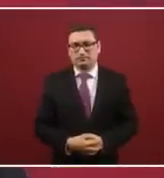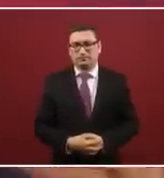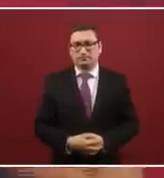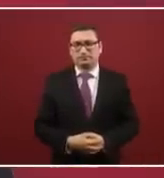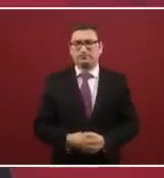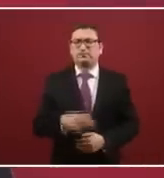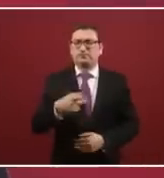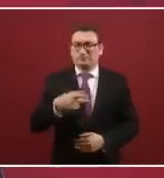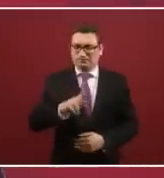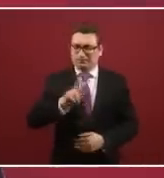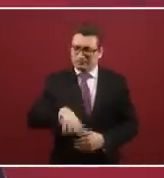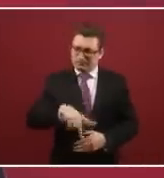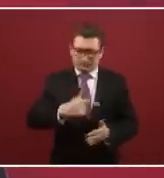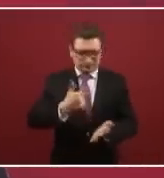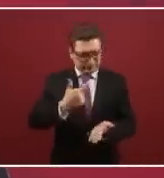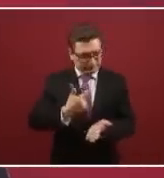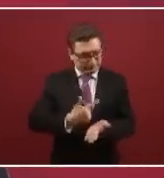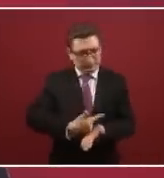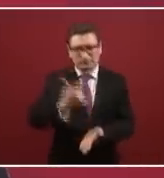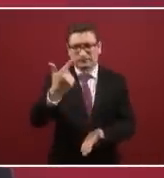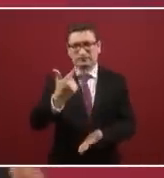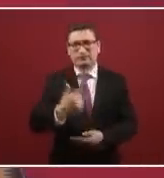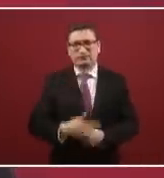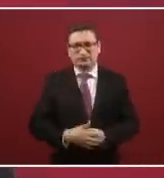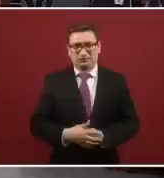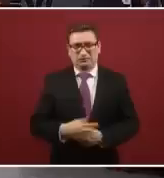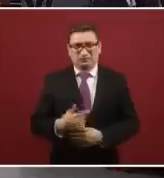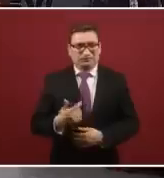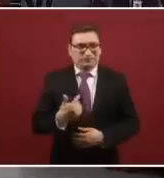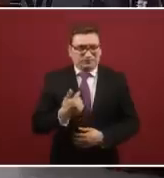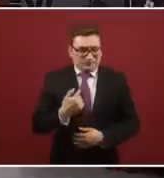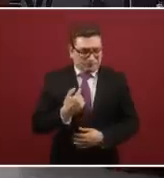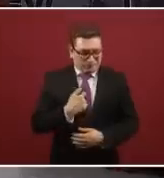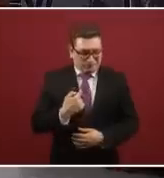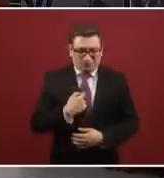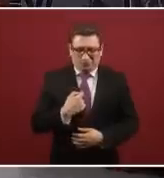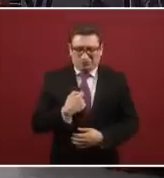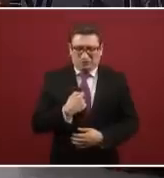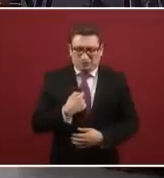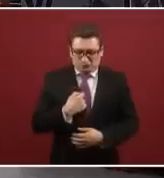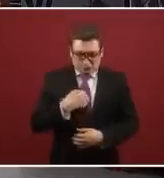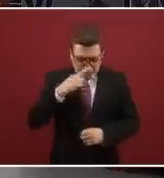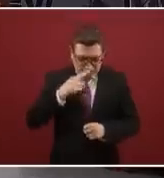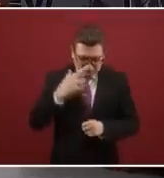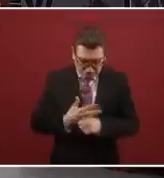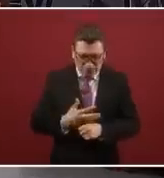asunto grave. A mí me corresponde